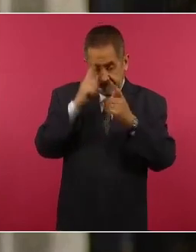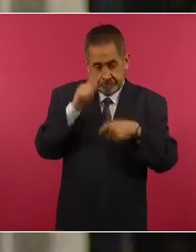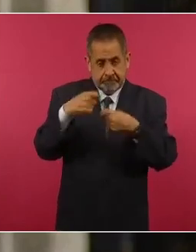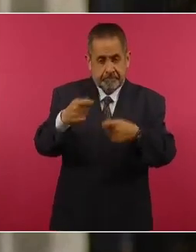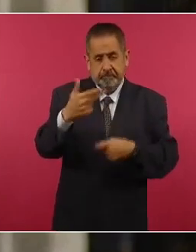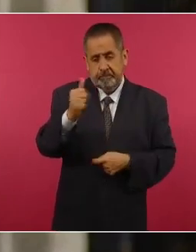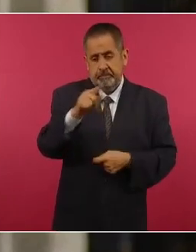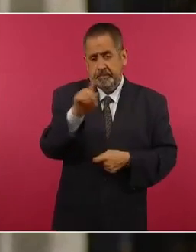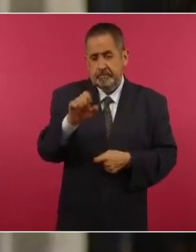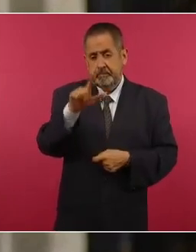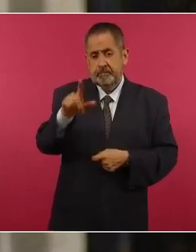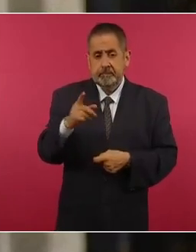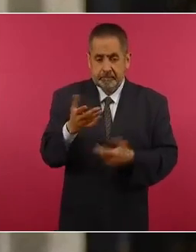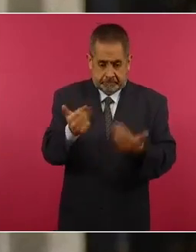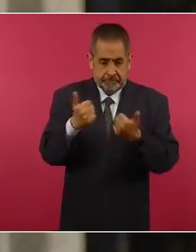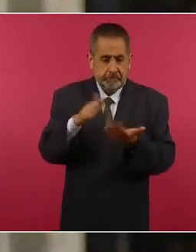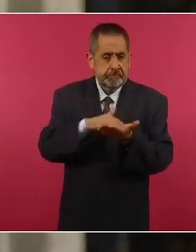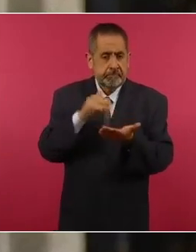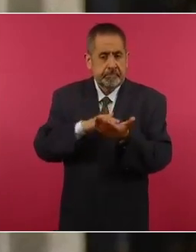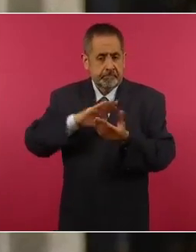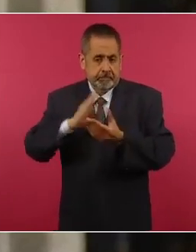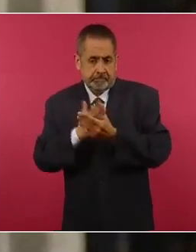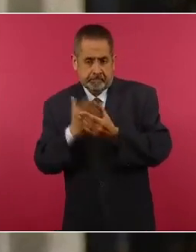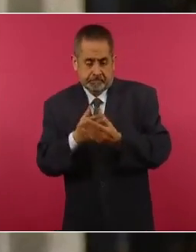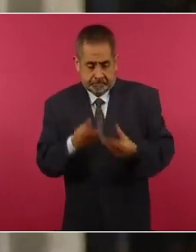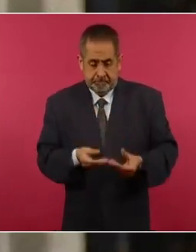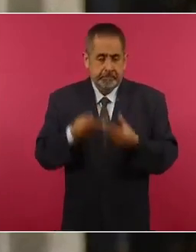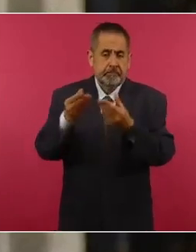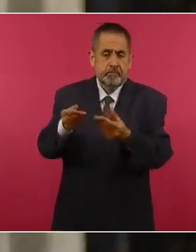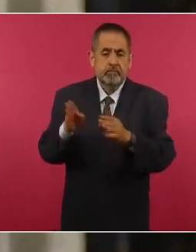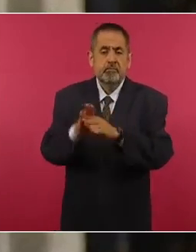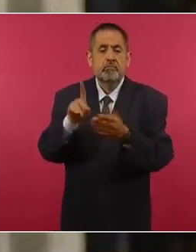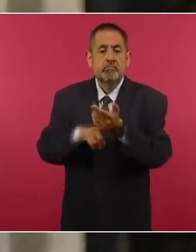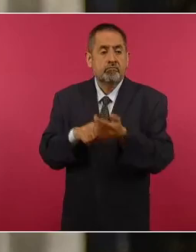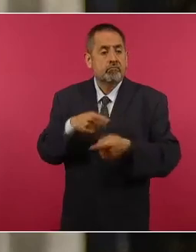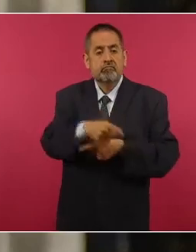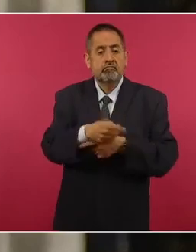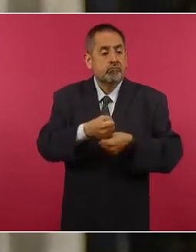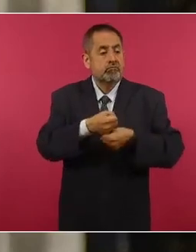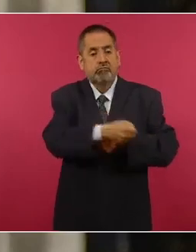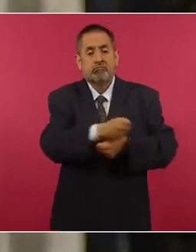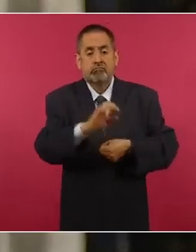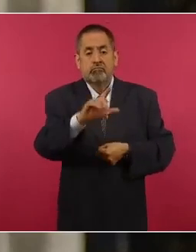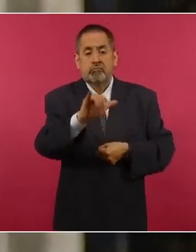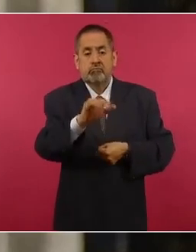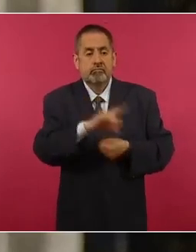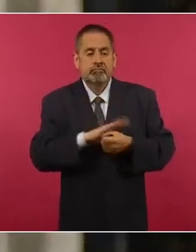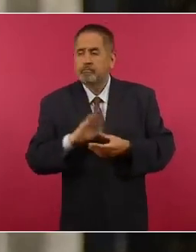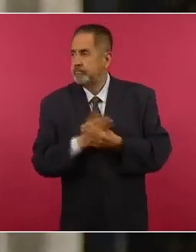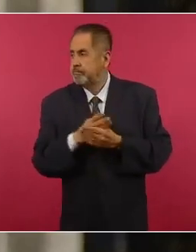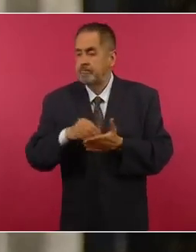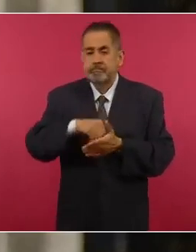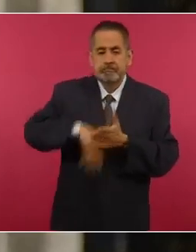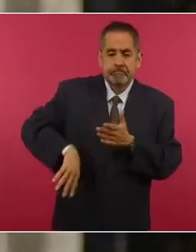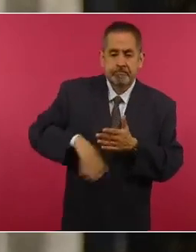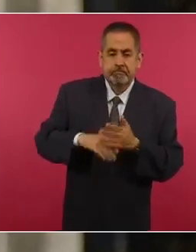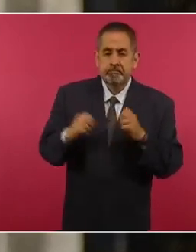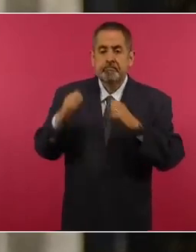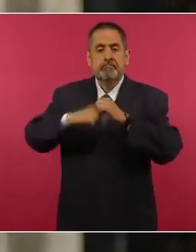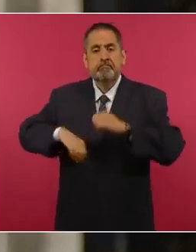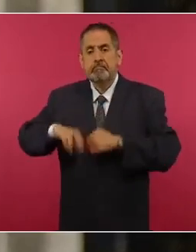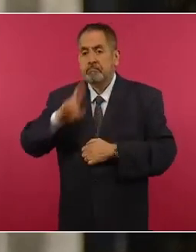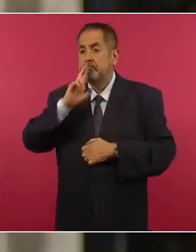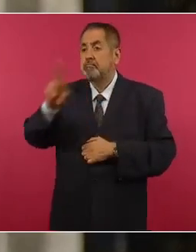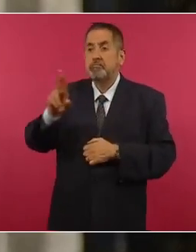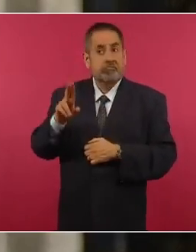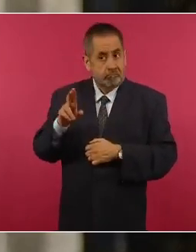Ortega para que entregue la documentación. Aquí le acredito cómo fue torturada Claudia y ocultan la documentación o le mienten en sus respuestas,